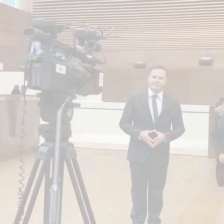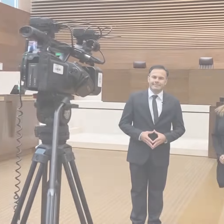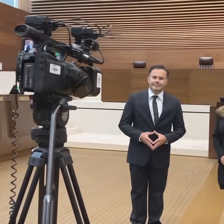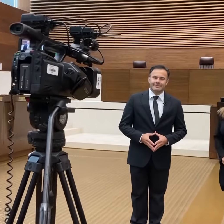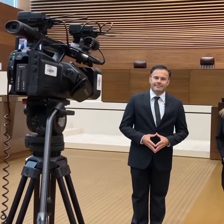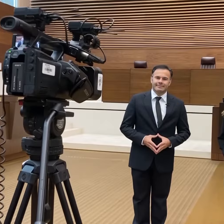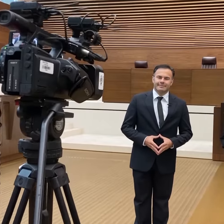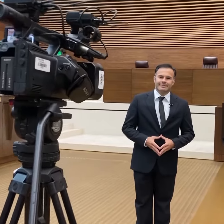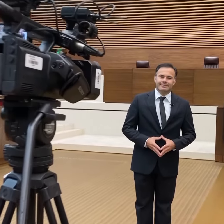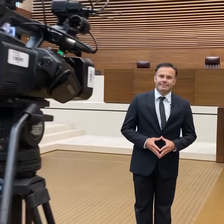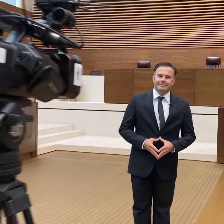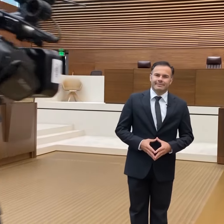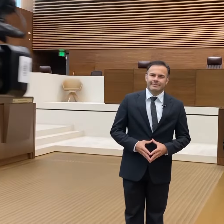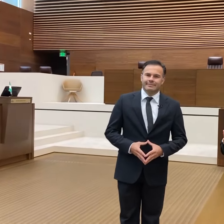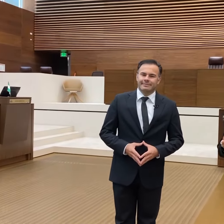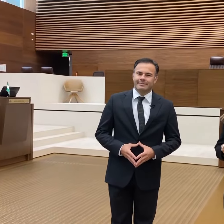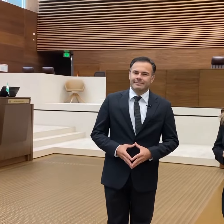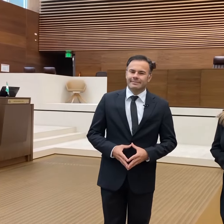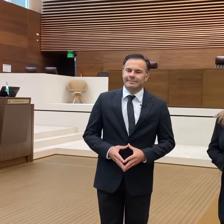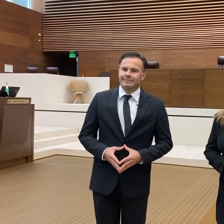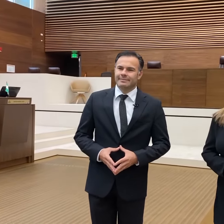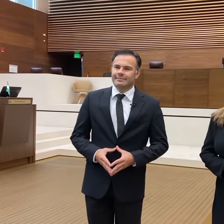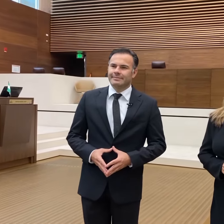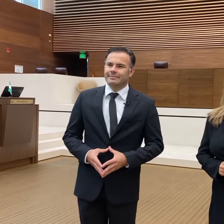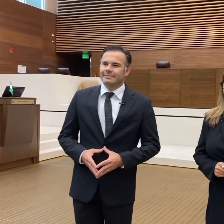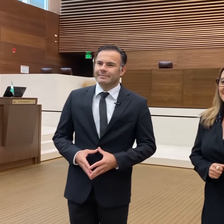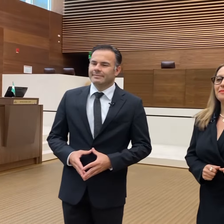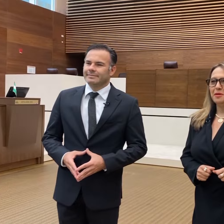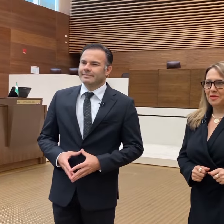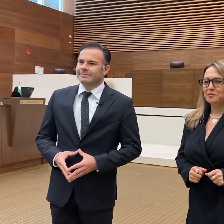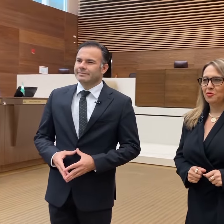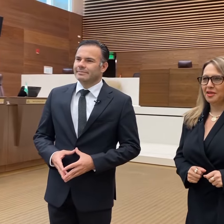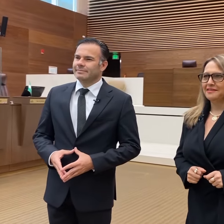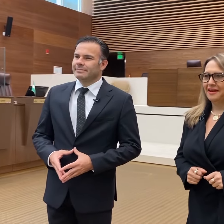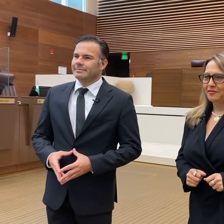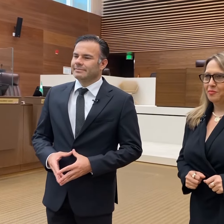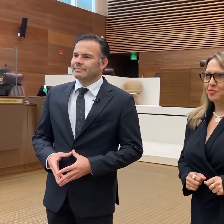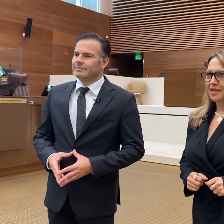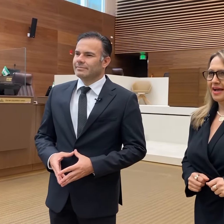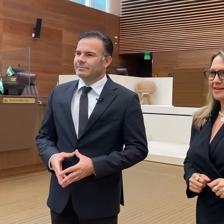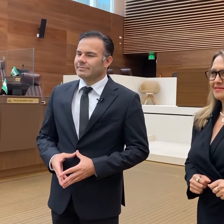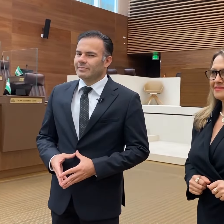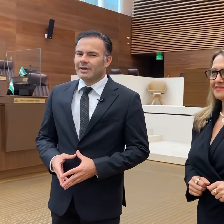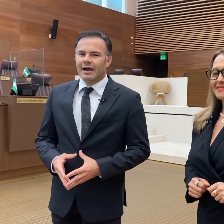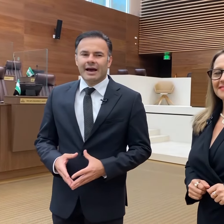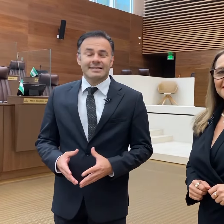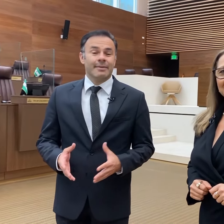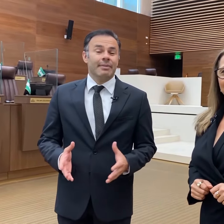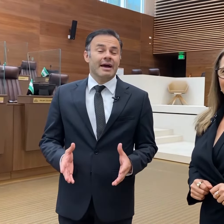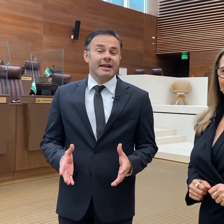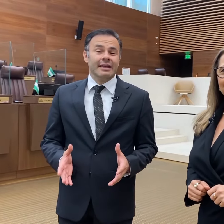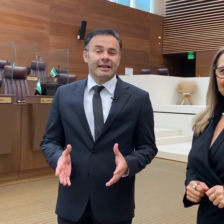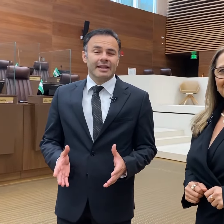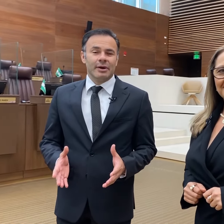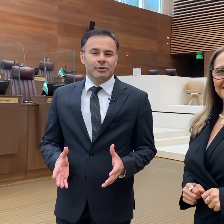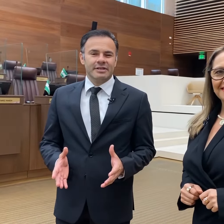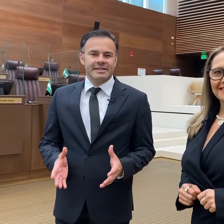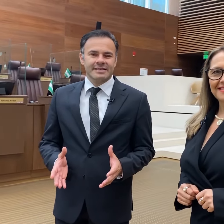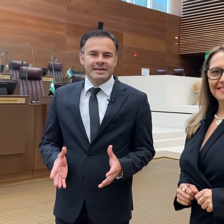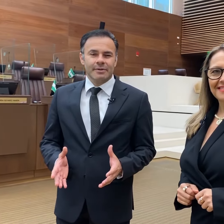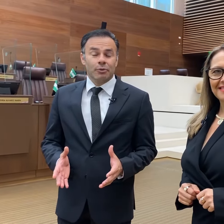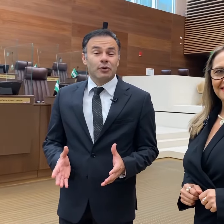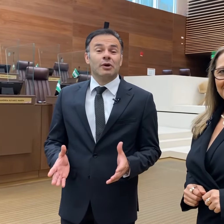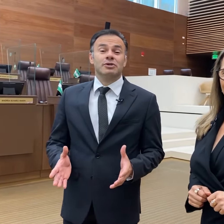semana Este ha sido un resumen de lo más importante del primer poder de la República asamblea legislativa